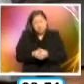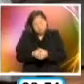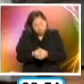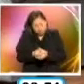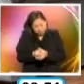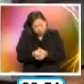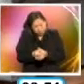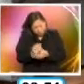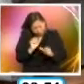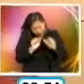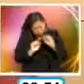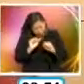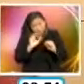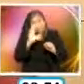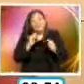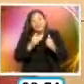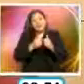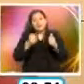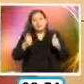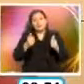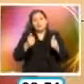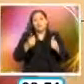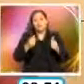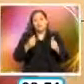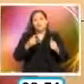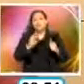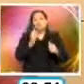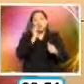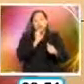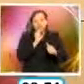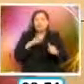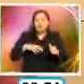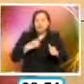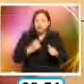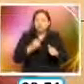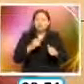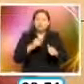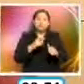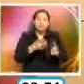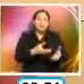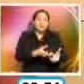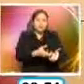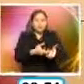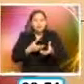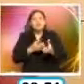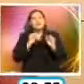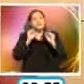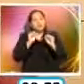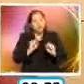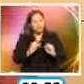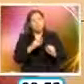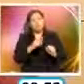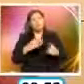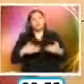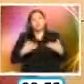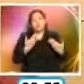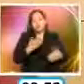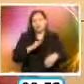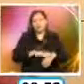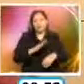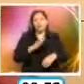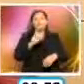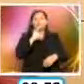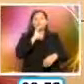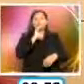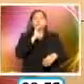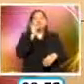bebé deben ser los mínimos, para tener un bebé como más seguro. Ajá. Y en contacto